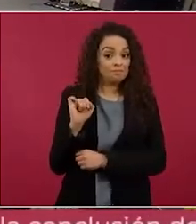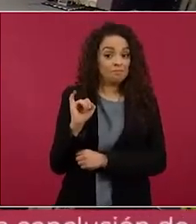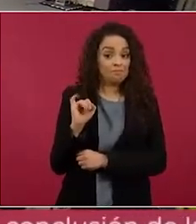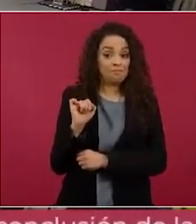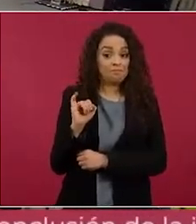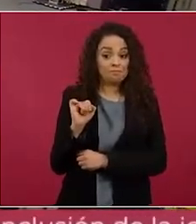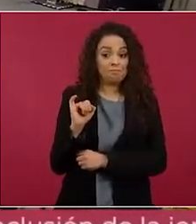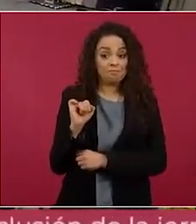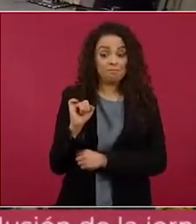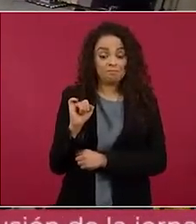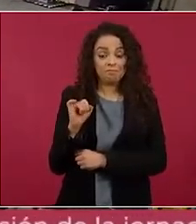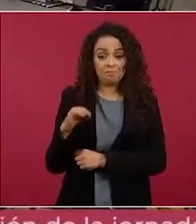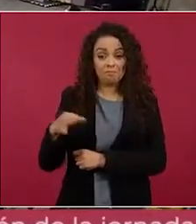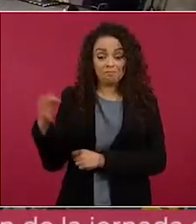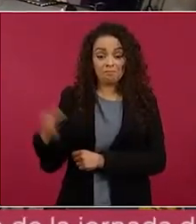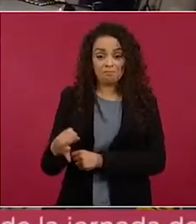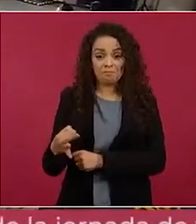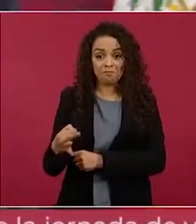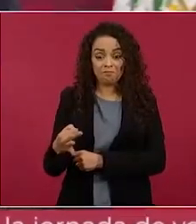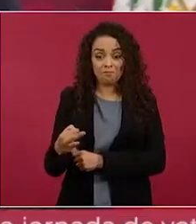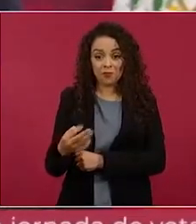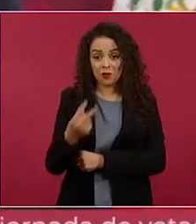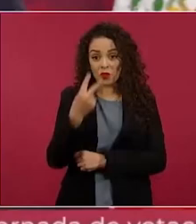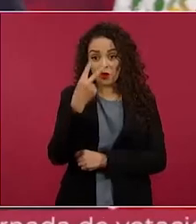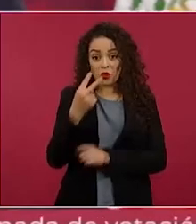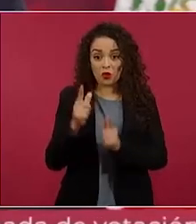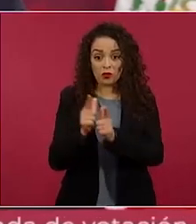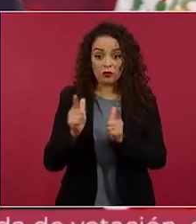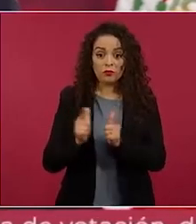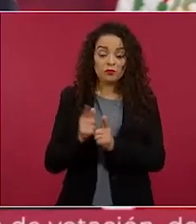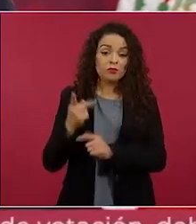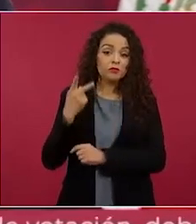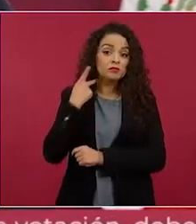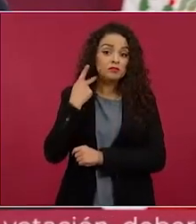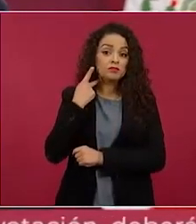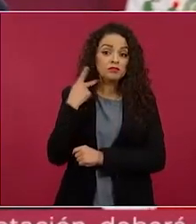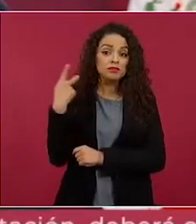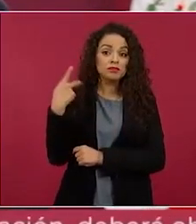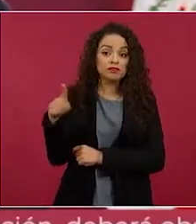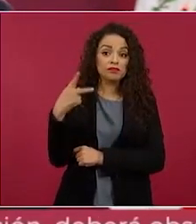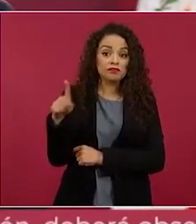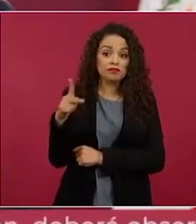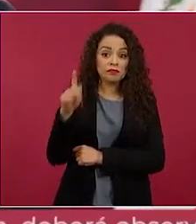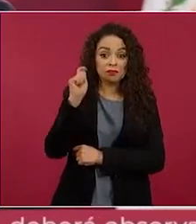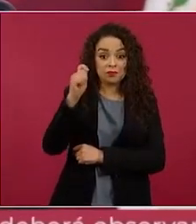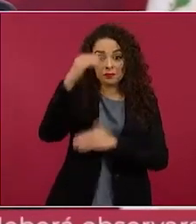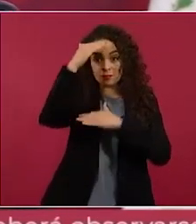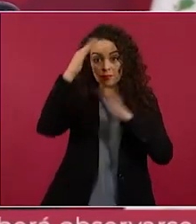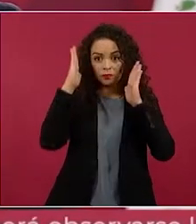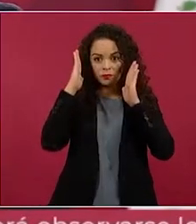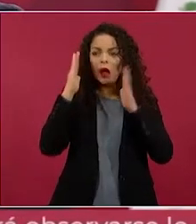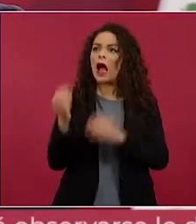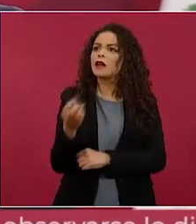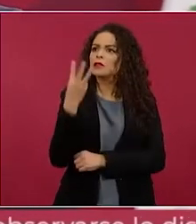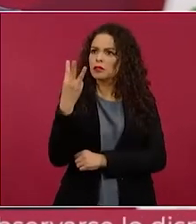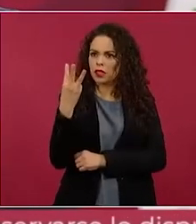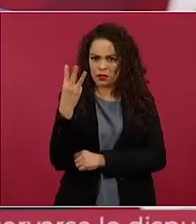los dos partidos principales del bloque conservador, los tres,